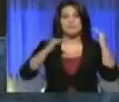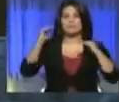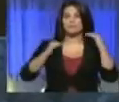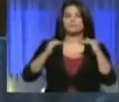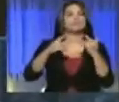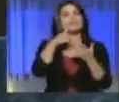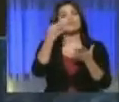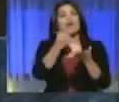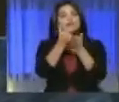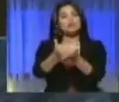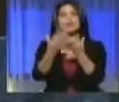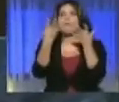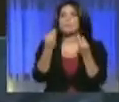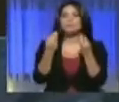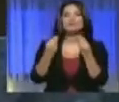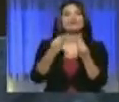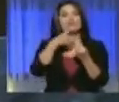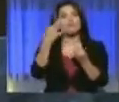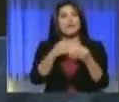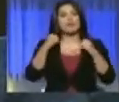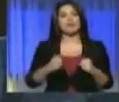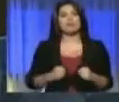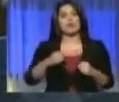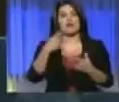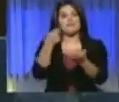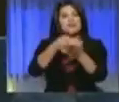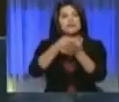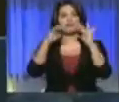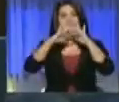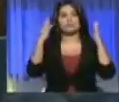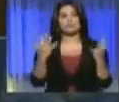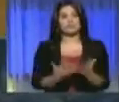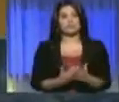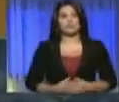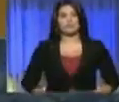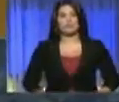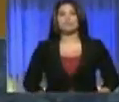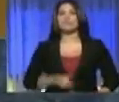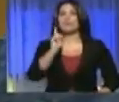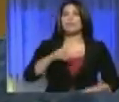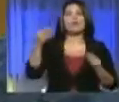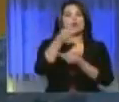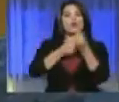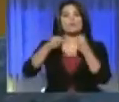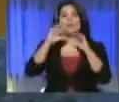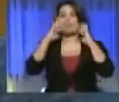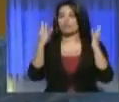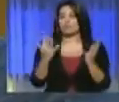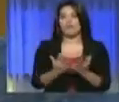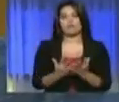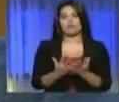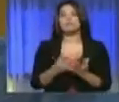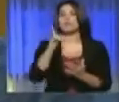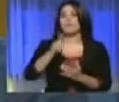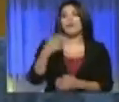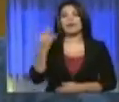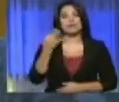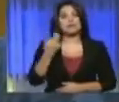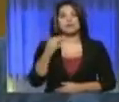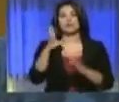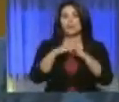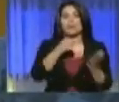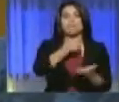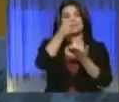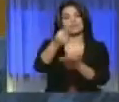mucho a estabilizar las finanzas del mundo, la economía del mundo y a garantizar las